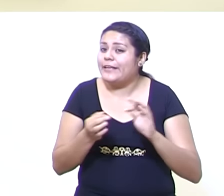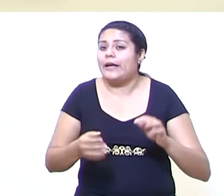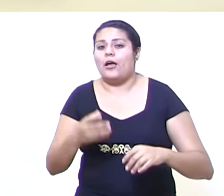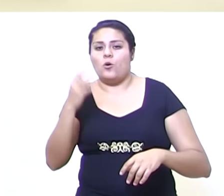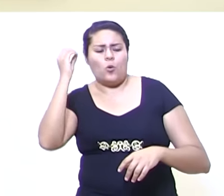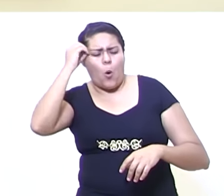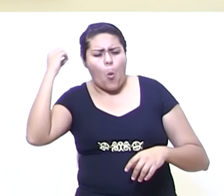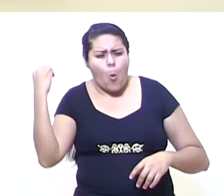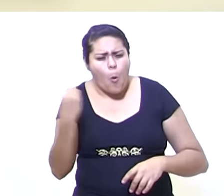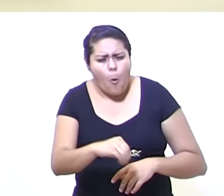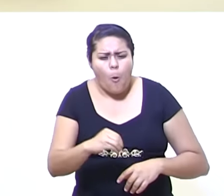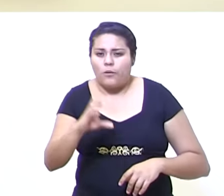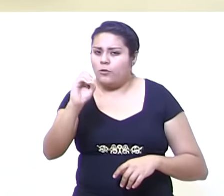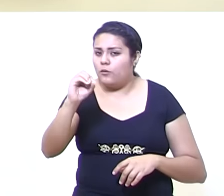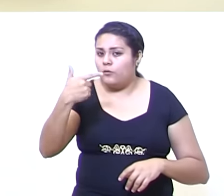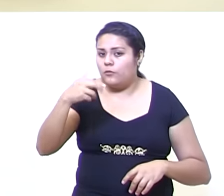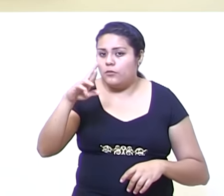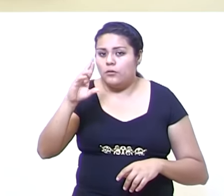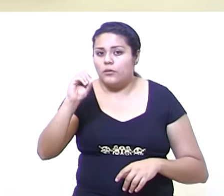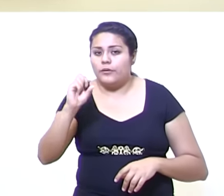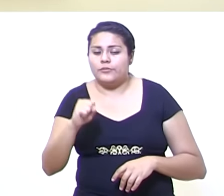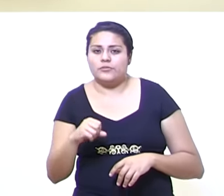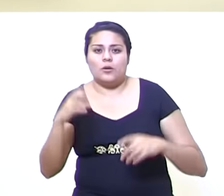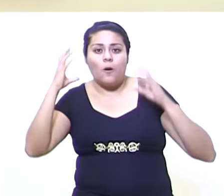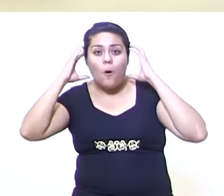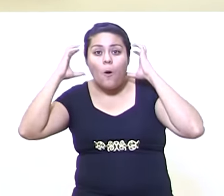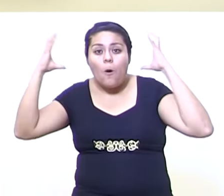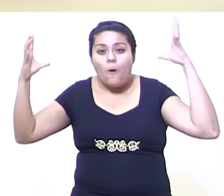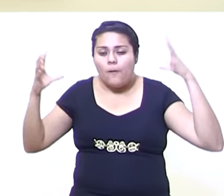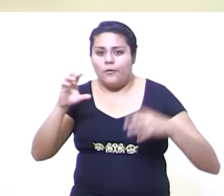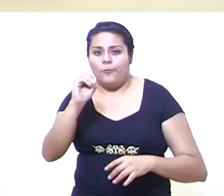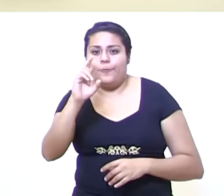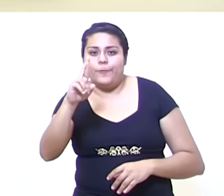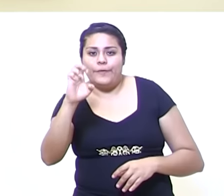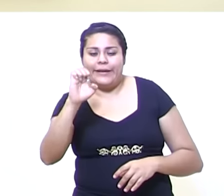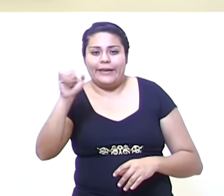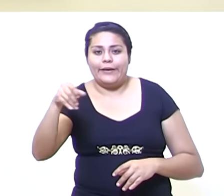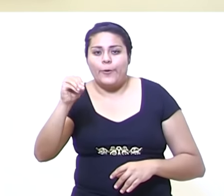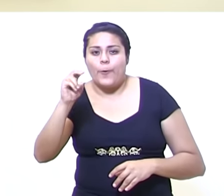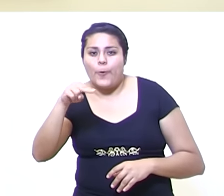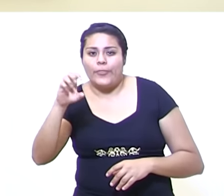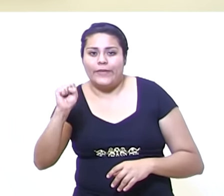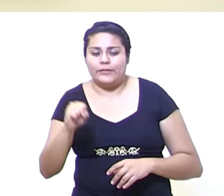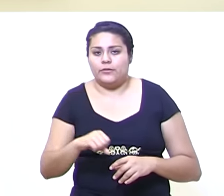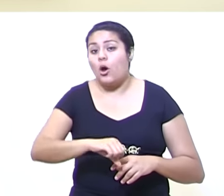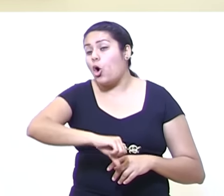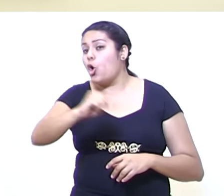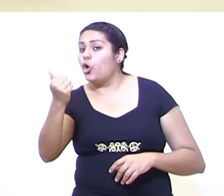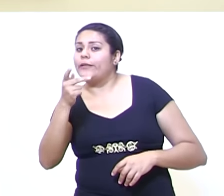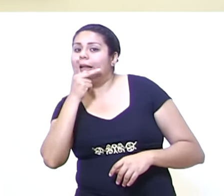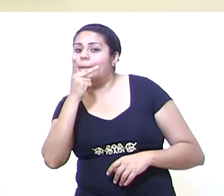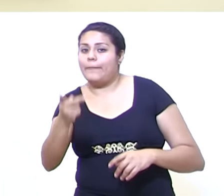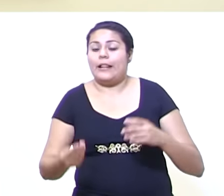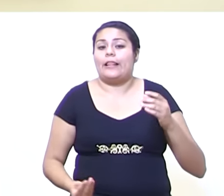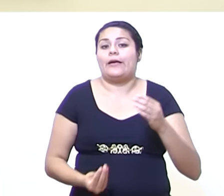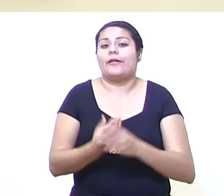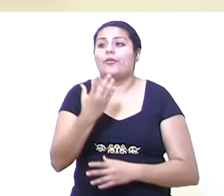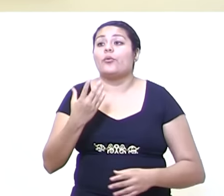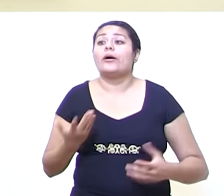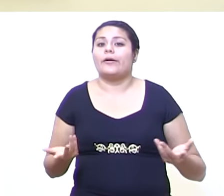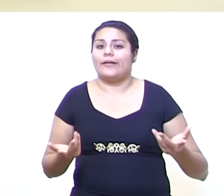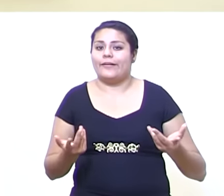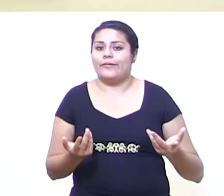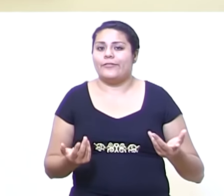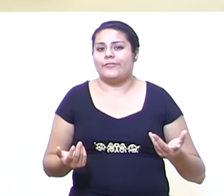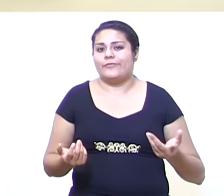Y una palabra nueva que no venía en el cuento, pero que nos va a ayudar para la sesión de hoy, es